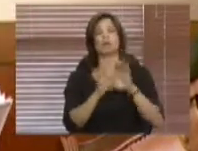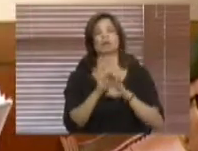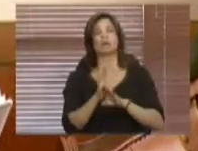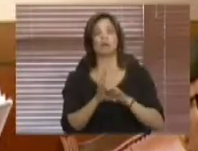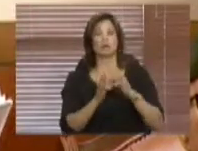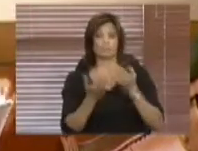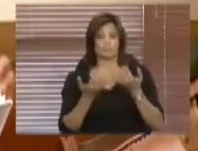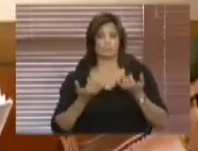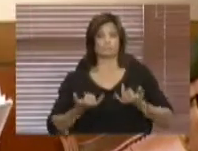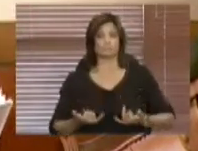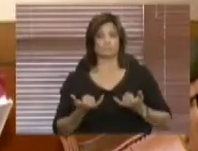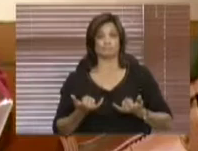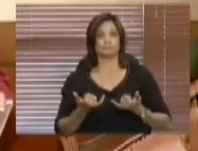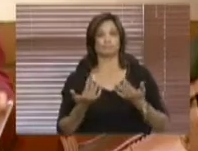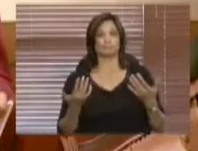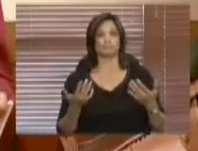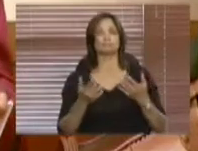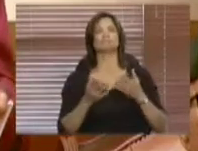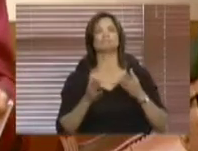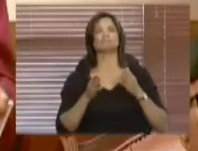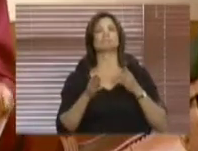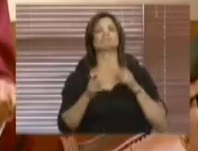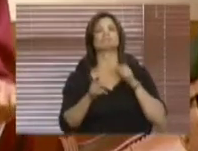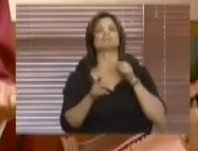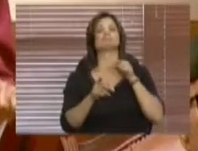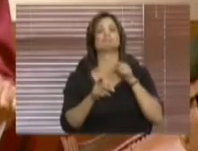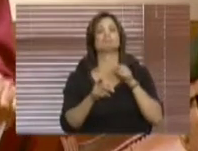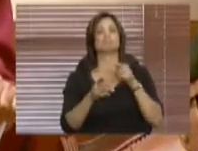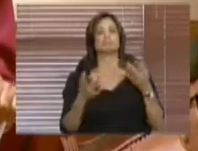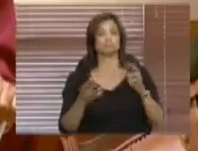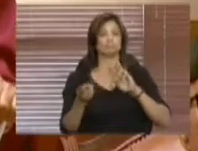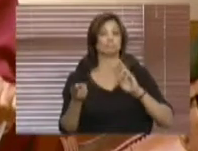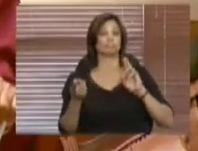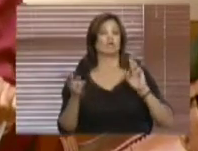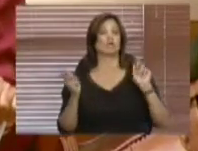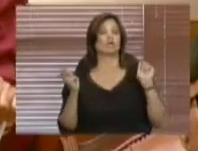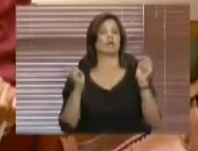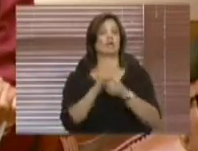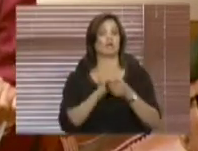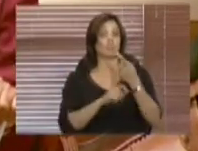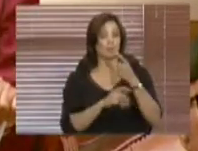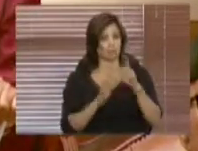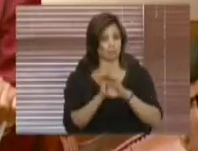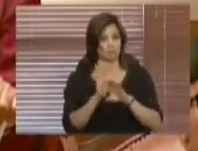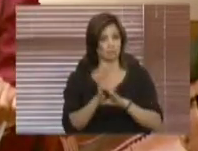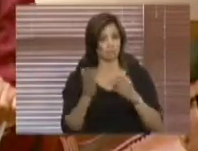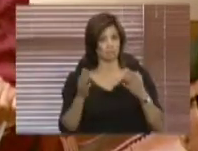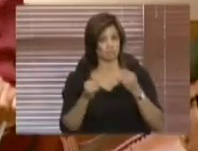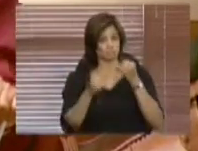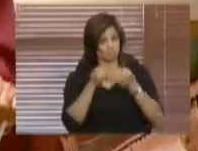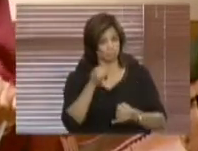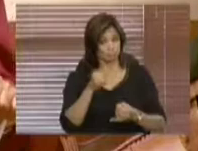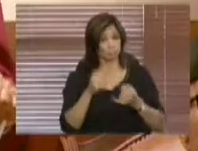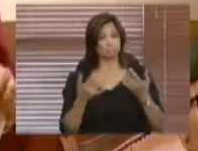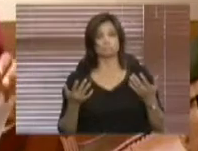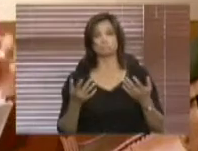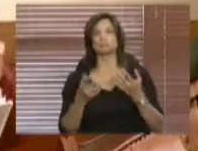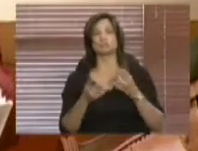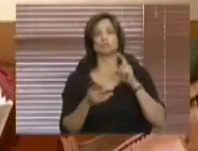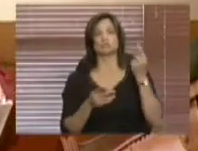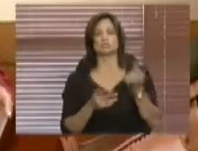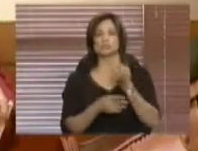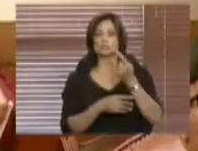Constitución vigente, el camino ineludible es la reforma constitucional. A esta última solo cabe